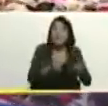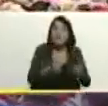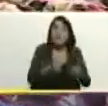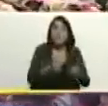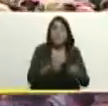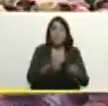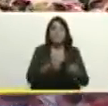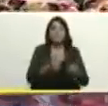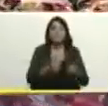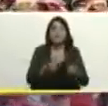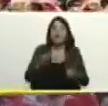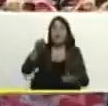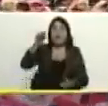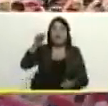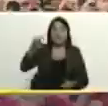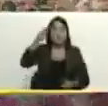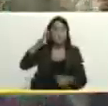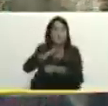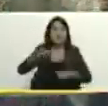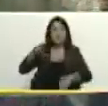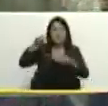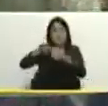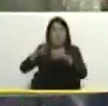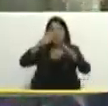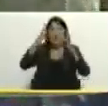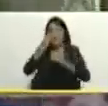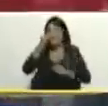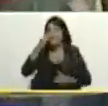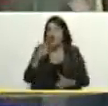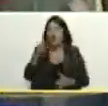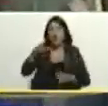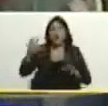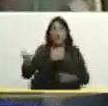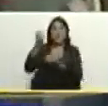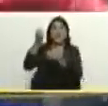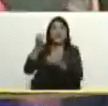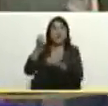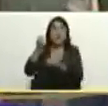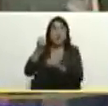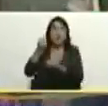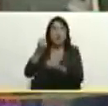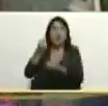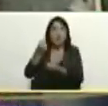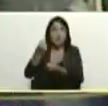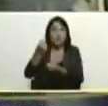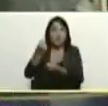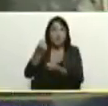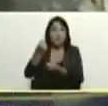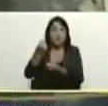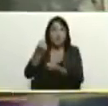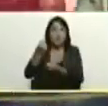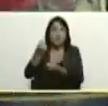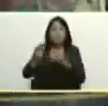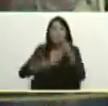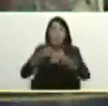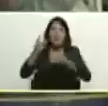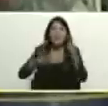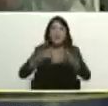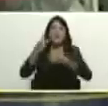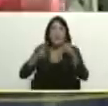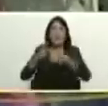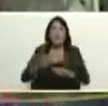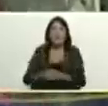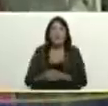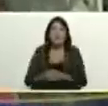con esa acción militar, la recuperación del poder político el rescate de